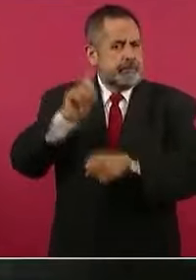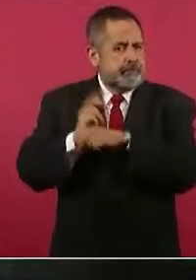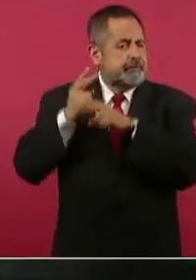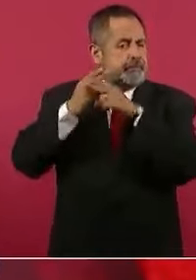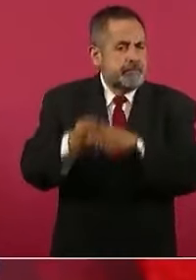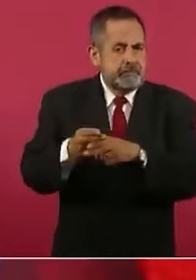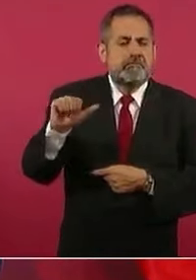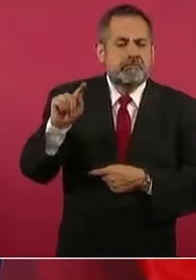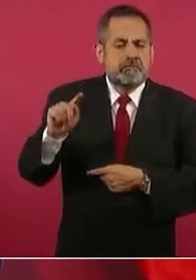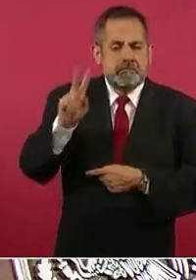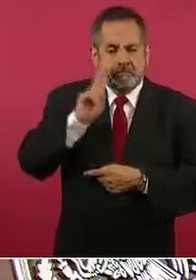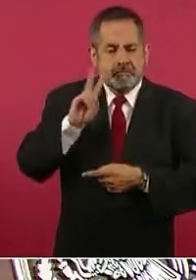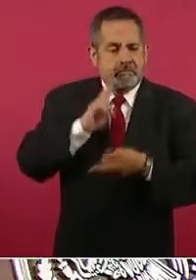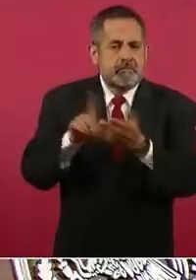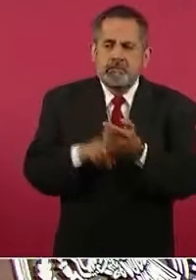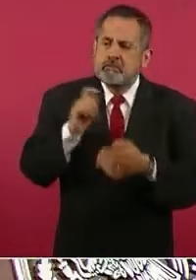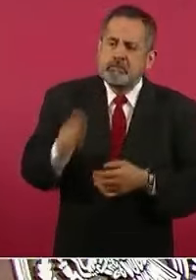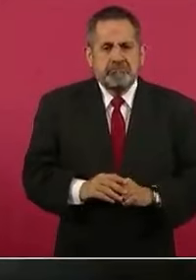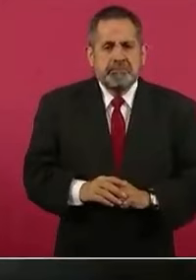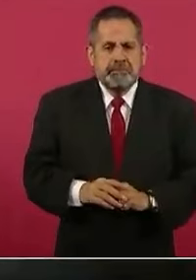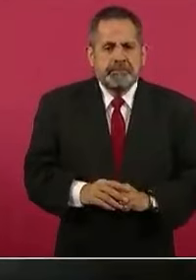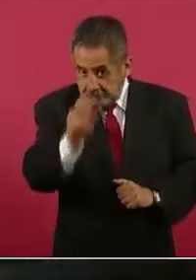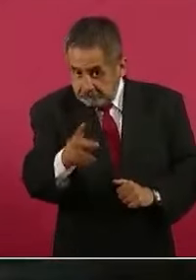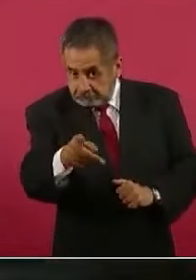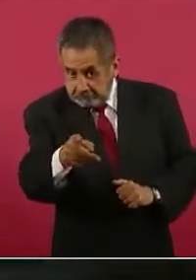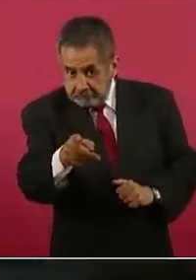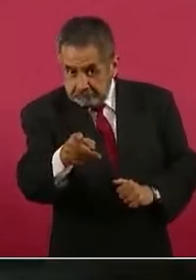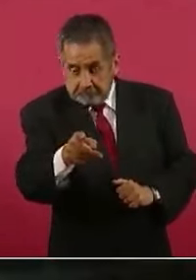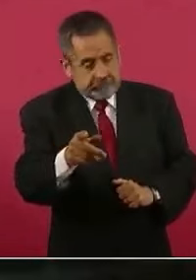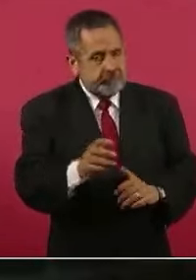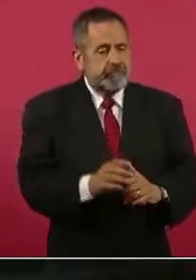nos expliquen qué han hecho, cómo es un SAT distinto. ¿De acuerdo?